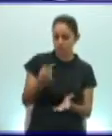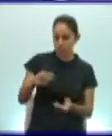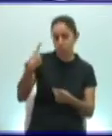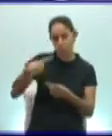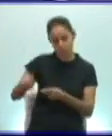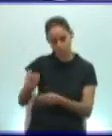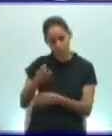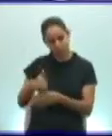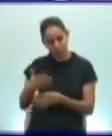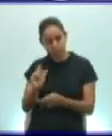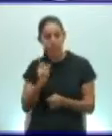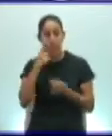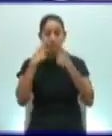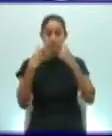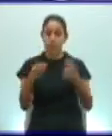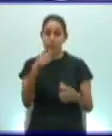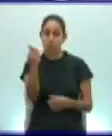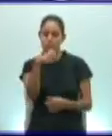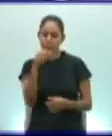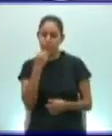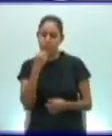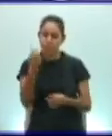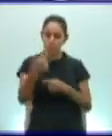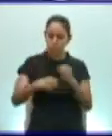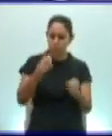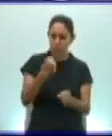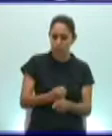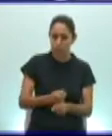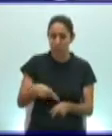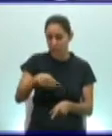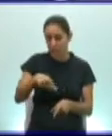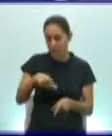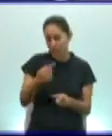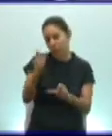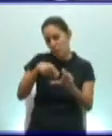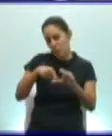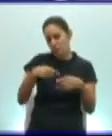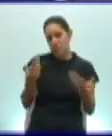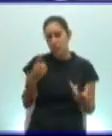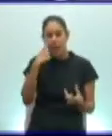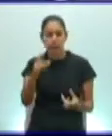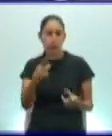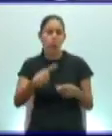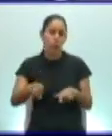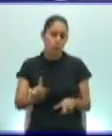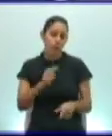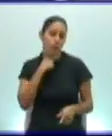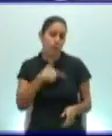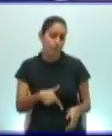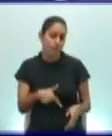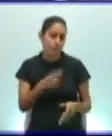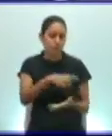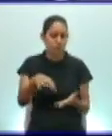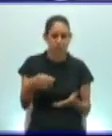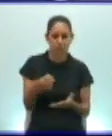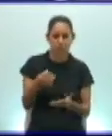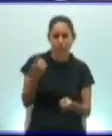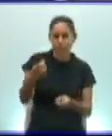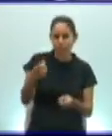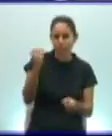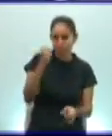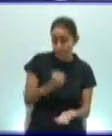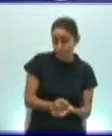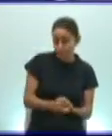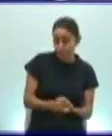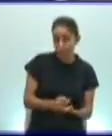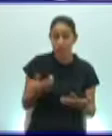ustedes pueden utilizar. Pero bien, vamos al contenido. Vamos a hablar de otros ejemplos donde se ve manifestada la actuación de ese Estados Unidos